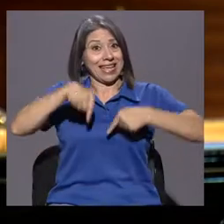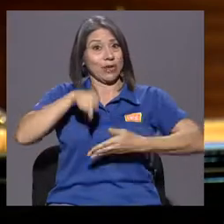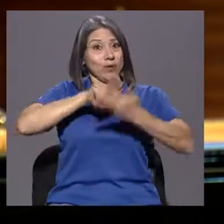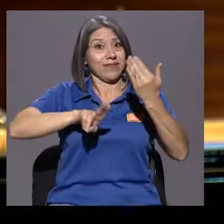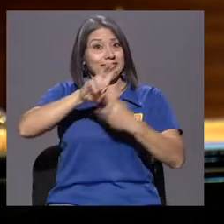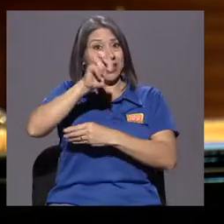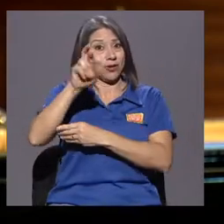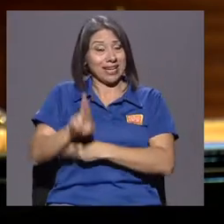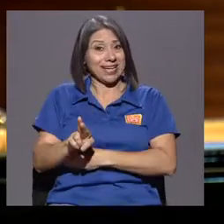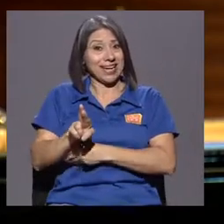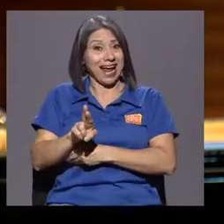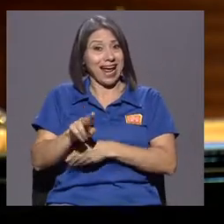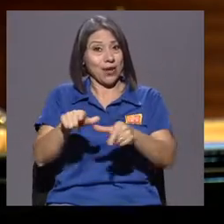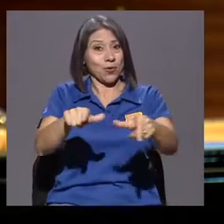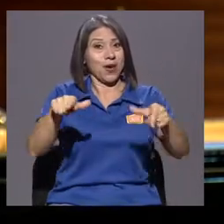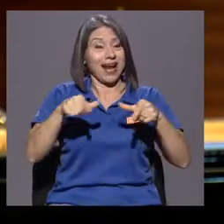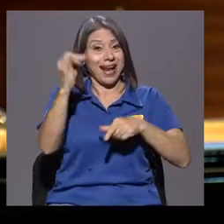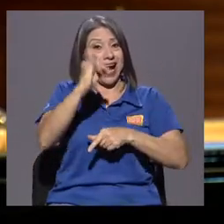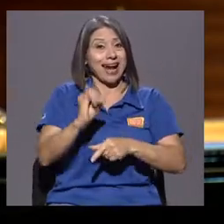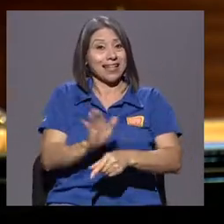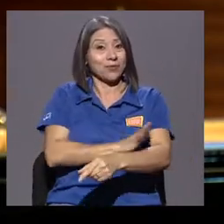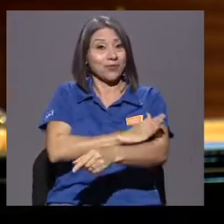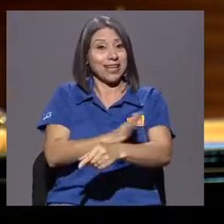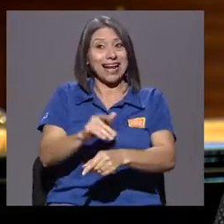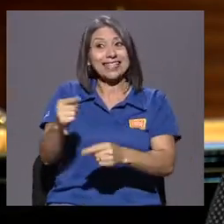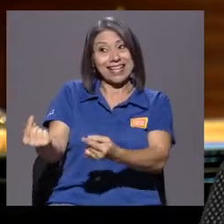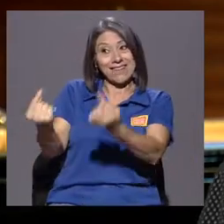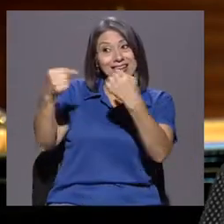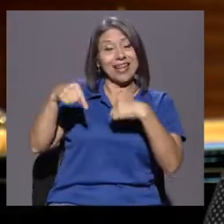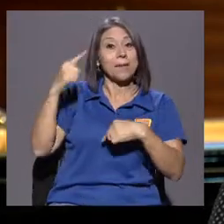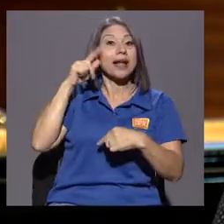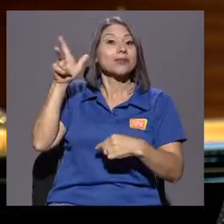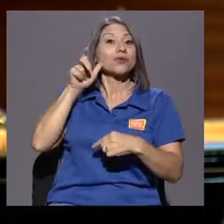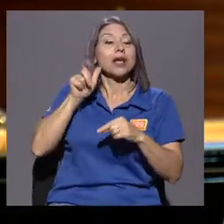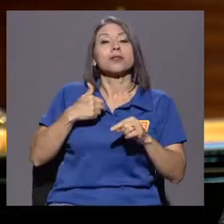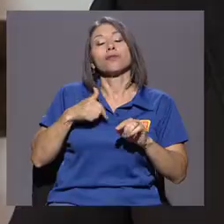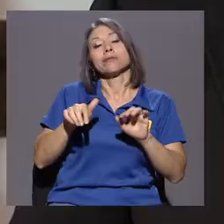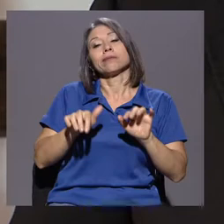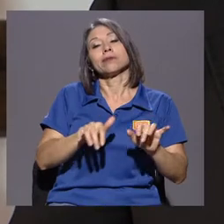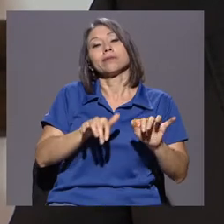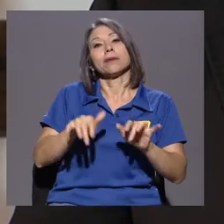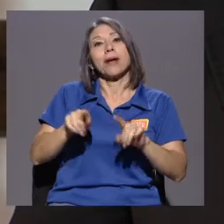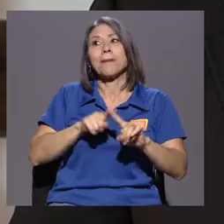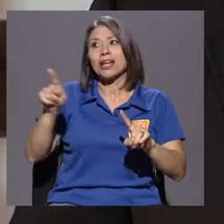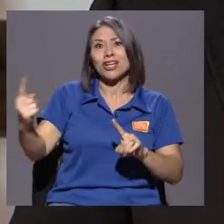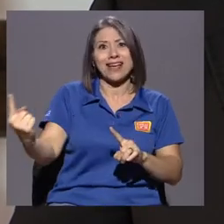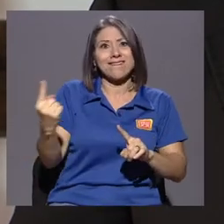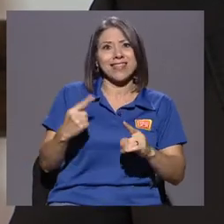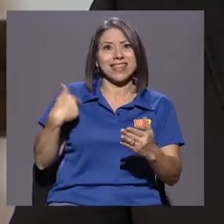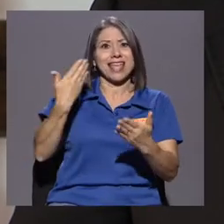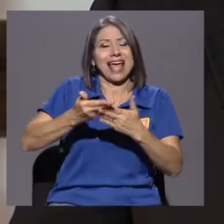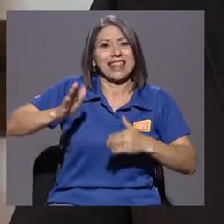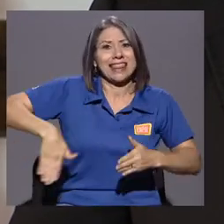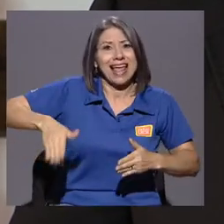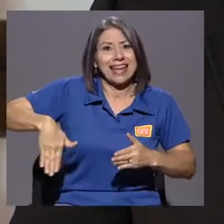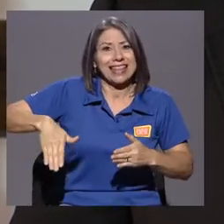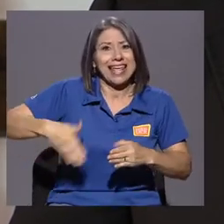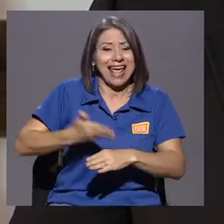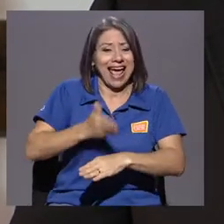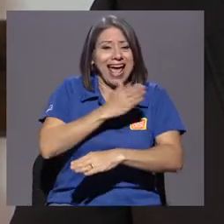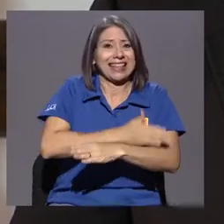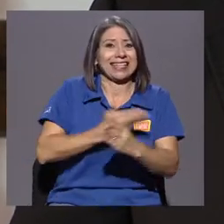de costa rica a oírme tocar piano acompañará pero llegaba muy tarde llegado antes de que cerraban las cuales llegaba a las diez y media